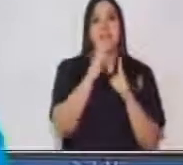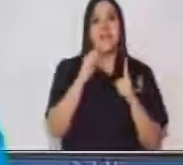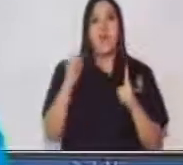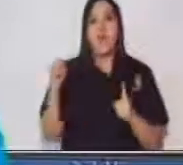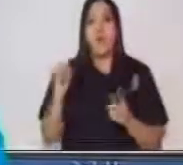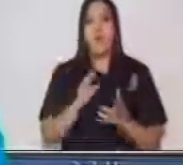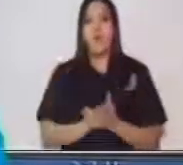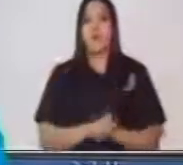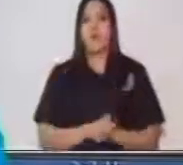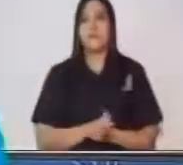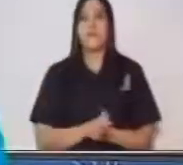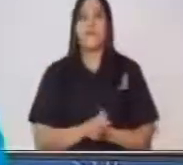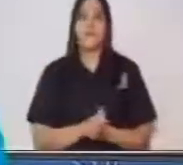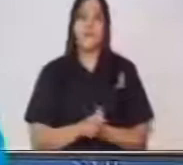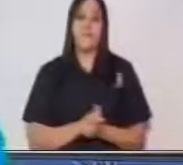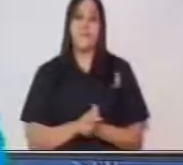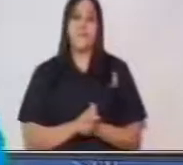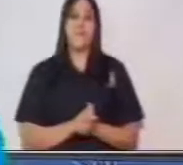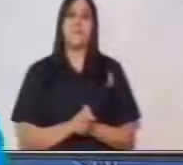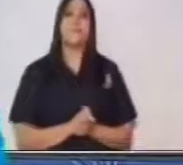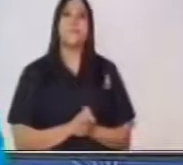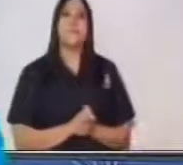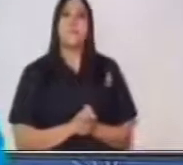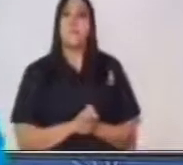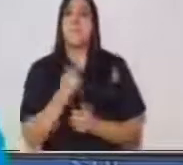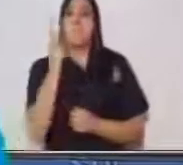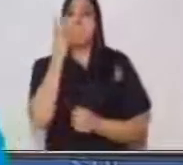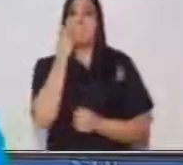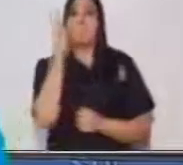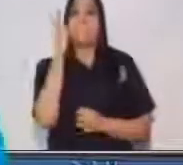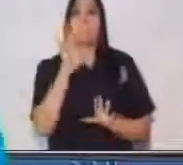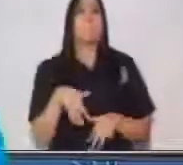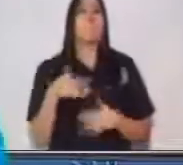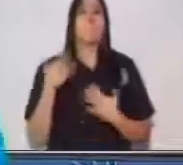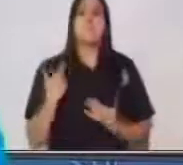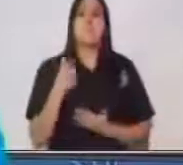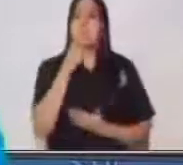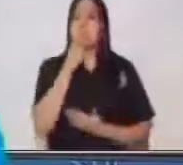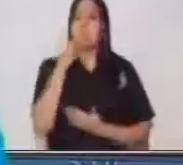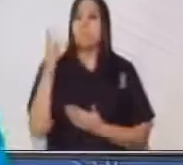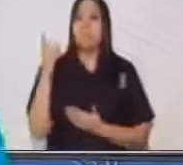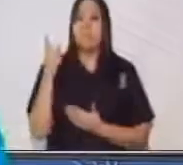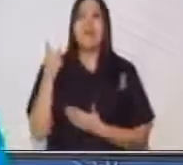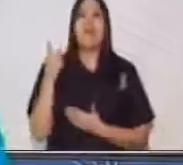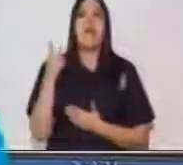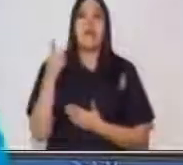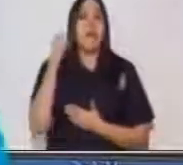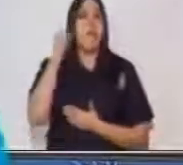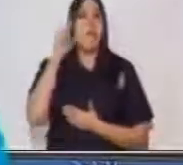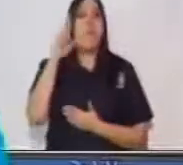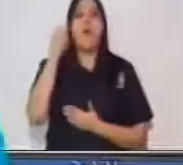la siguiente oración. Y nos vamos a dar cuenta que tenemos aquí un granjero.